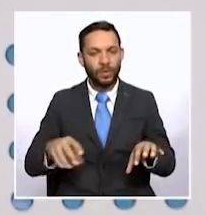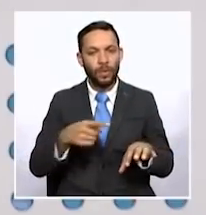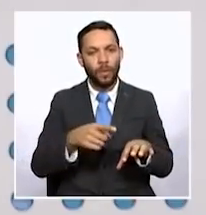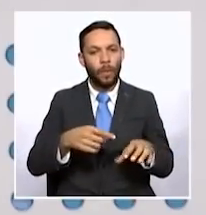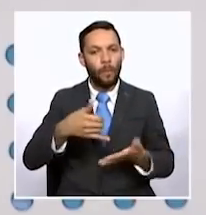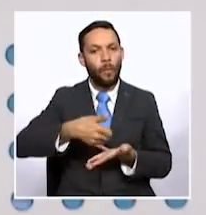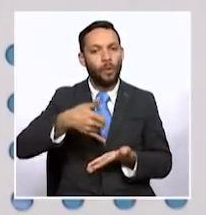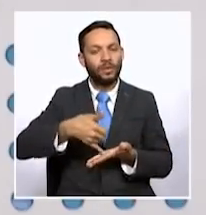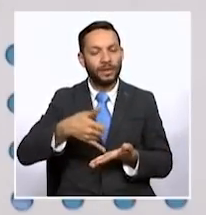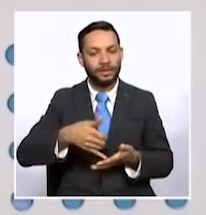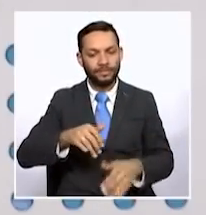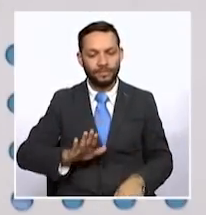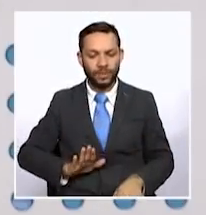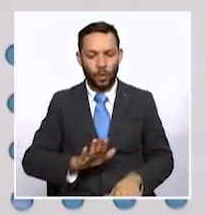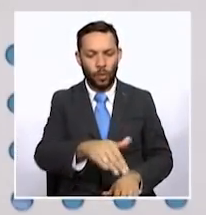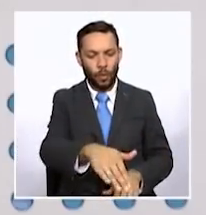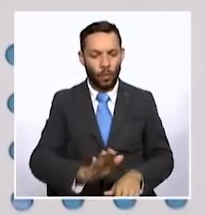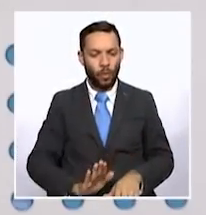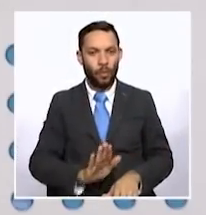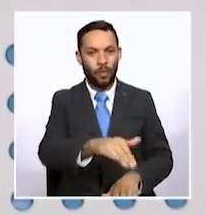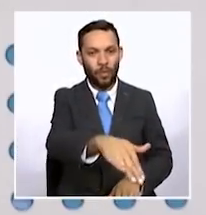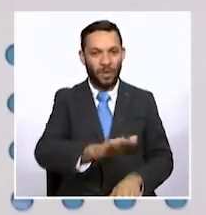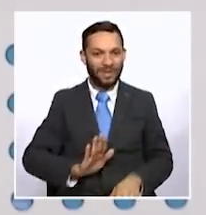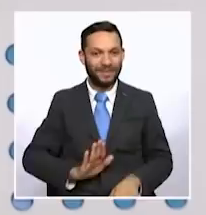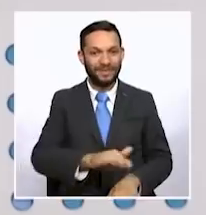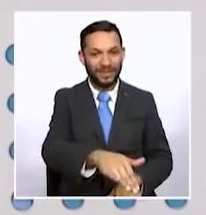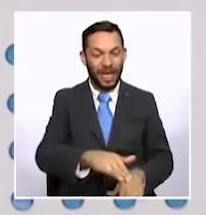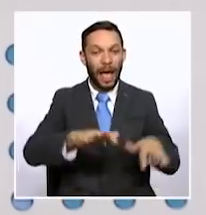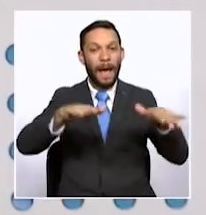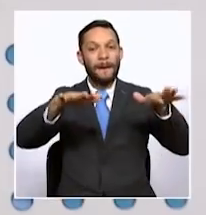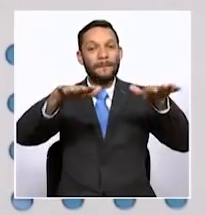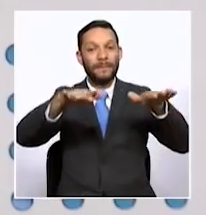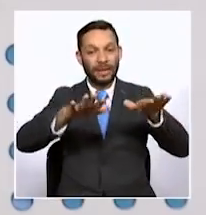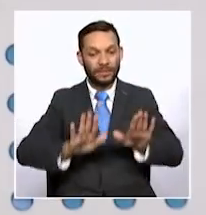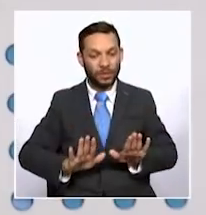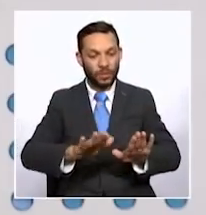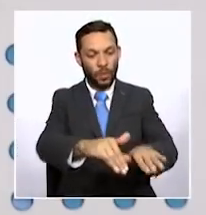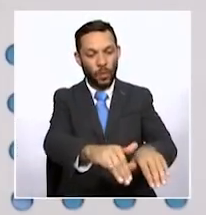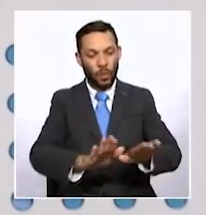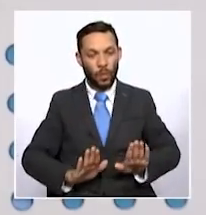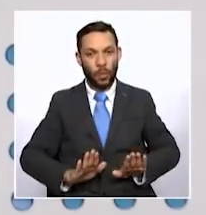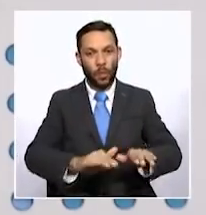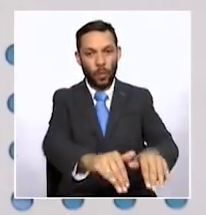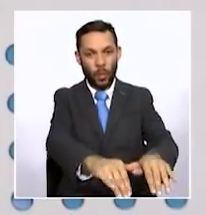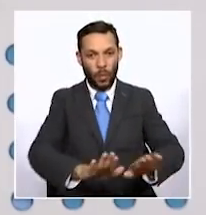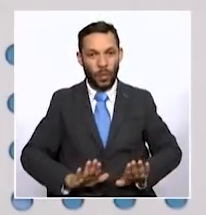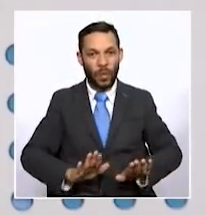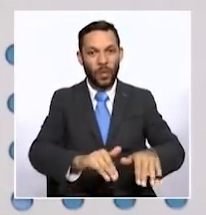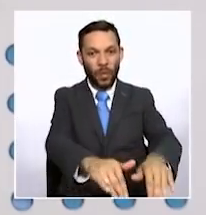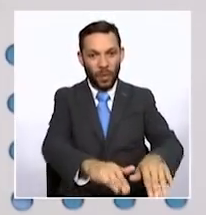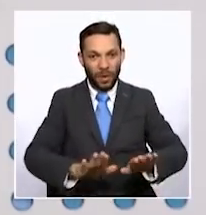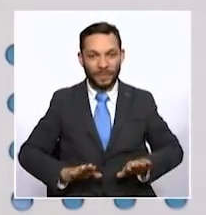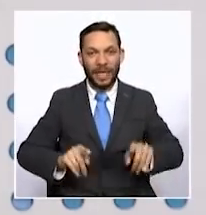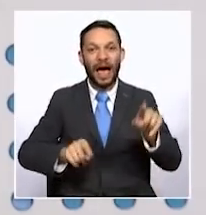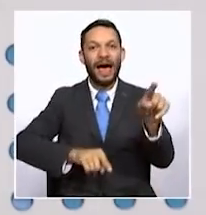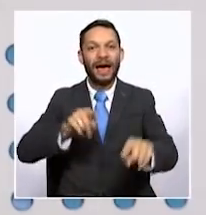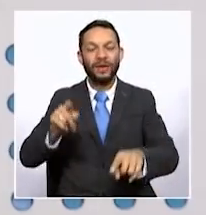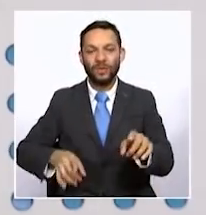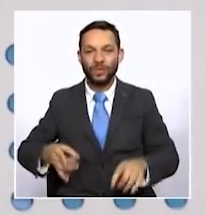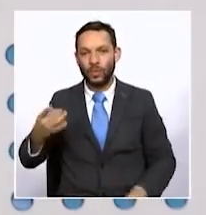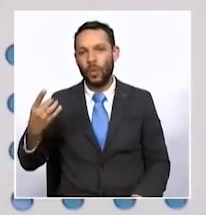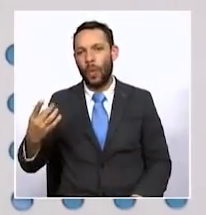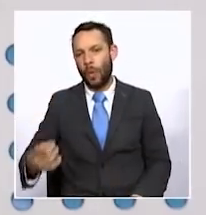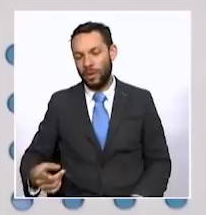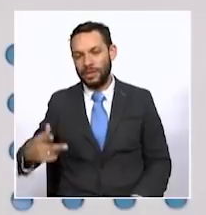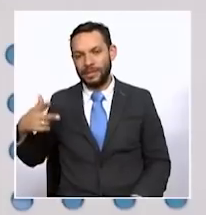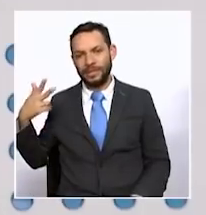para estiramiento de la fascia plantar. ¿Qué pasa? Los pacientes que tienen pie plano hacen una retracción de la fascia y eso les genera dolor con la marcha. O sea, a esos pacientes les